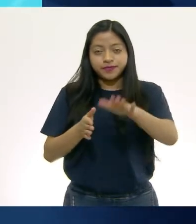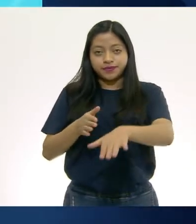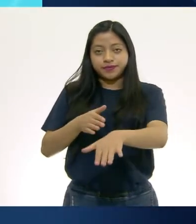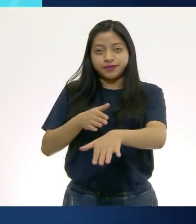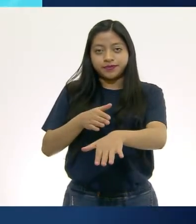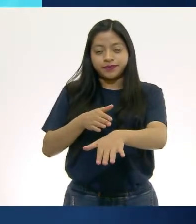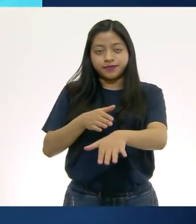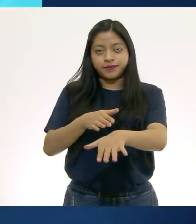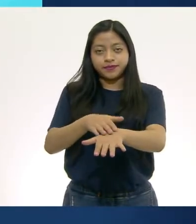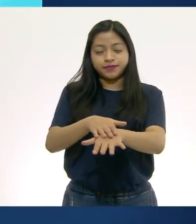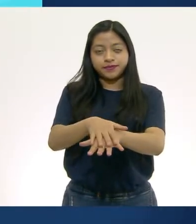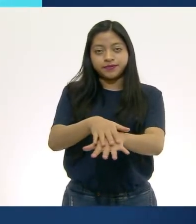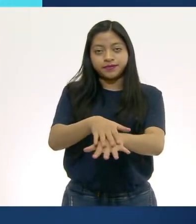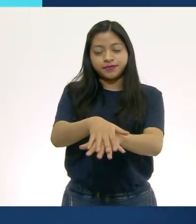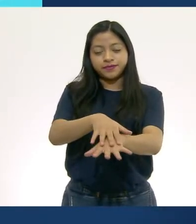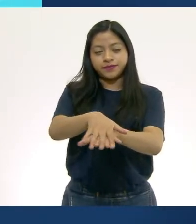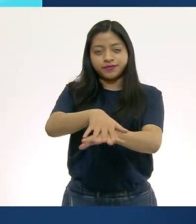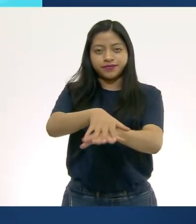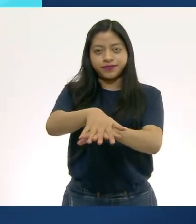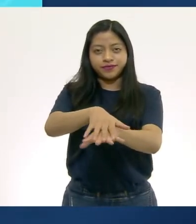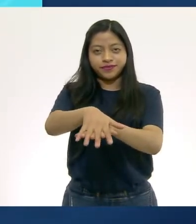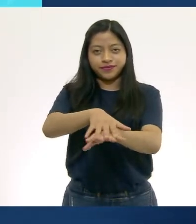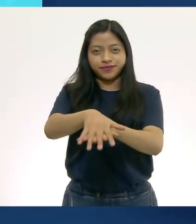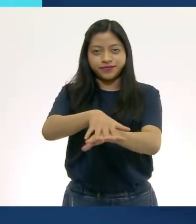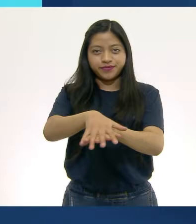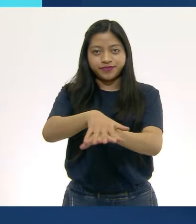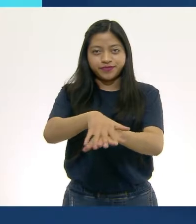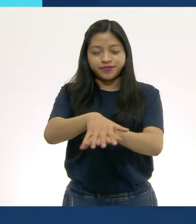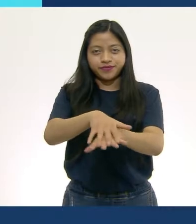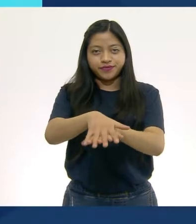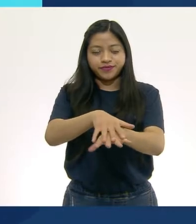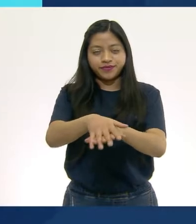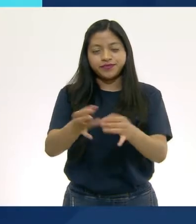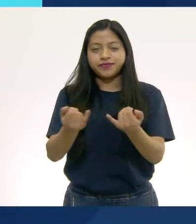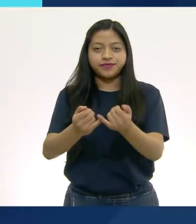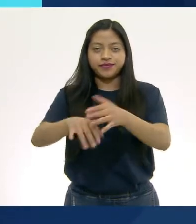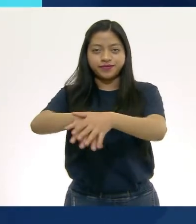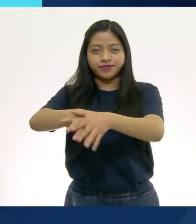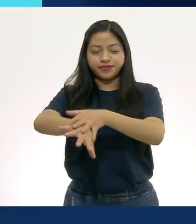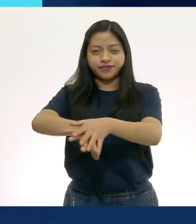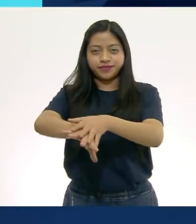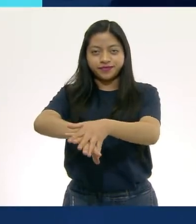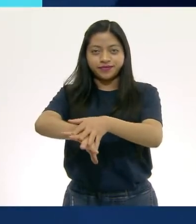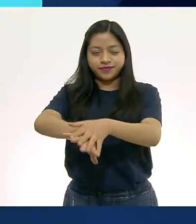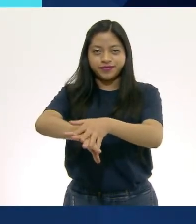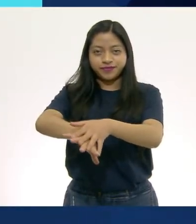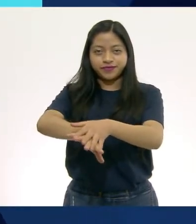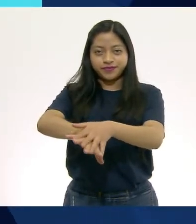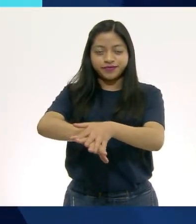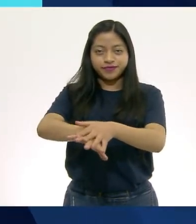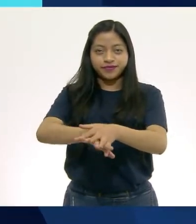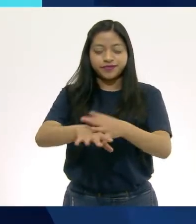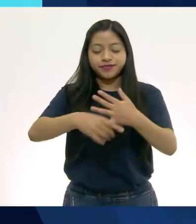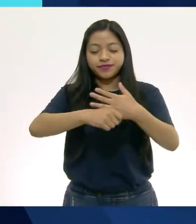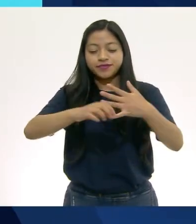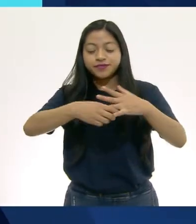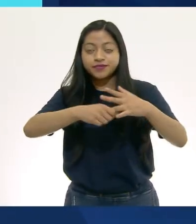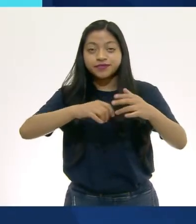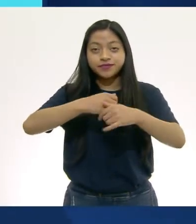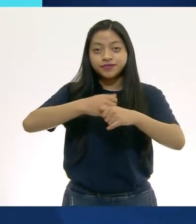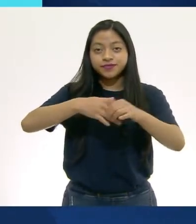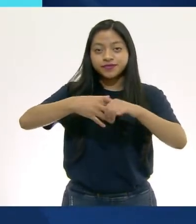de una de tus manos contra el dorso de la otra, entrelazando los dedos. Repite lo mismo con la otra mano. Frota los